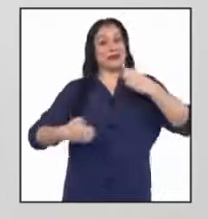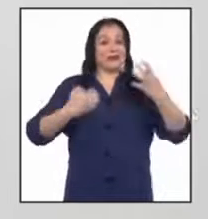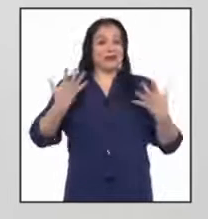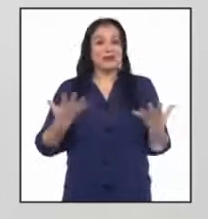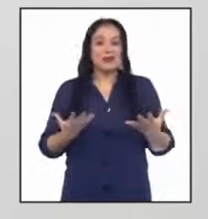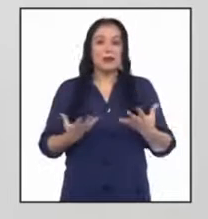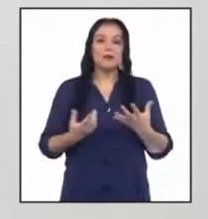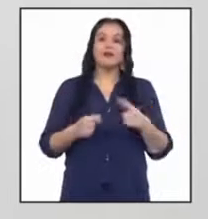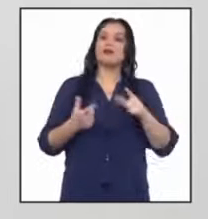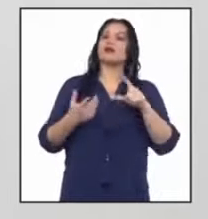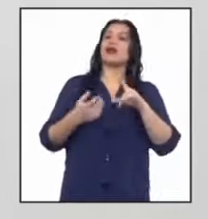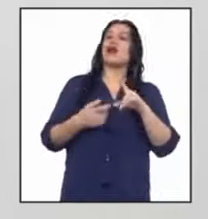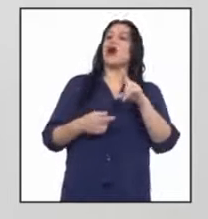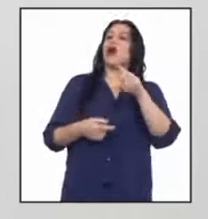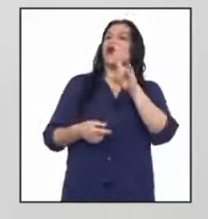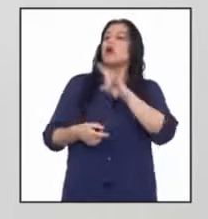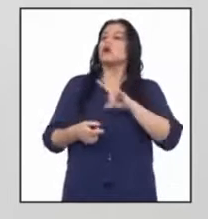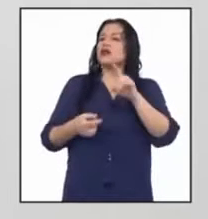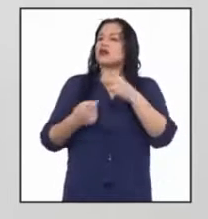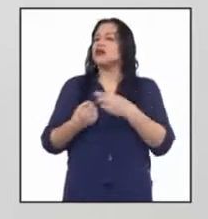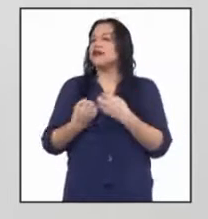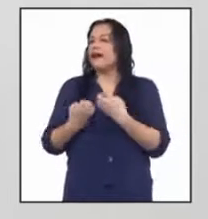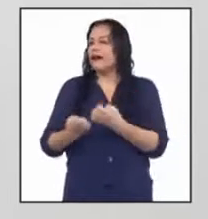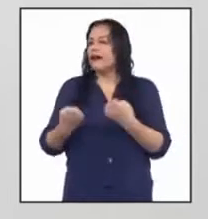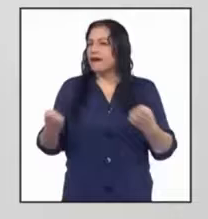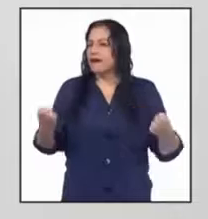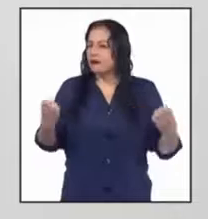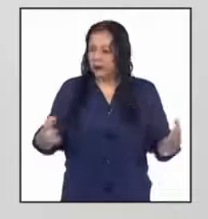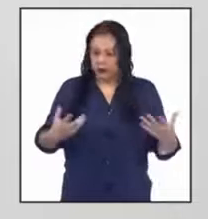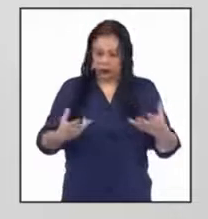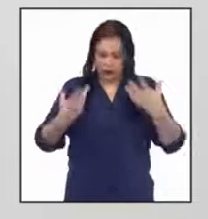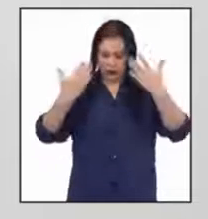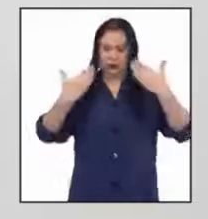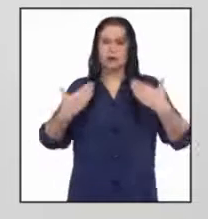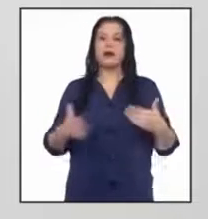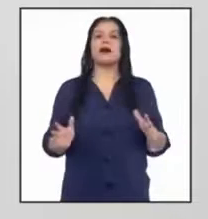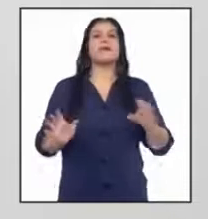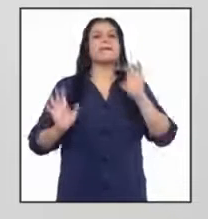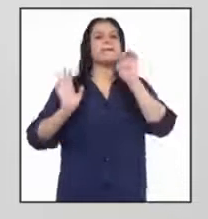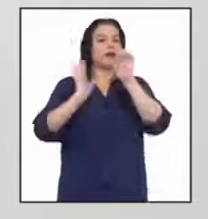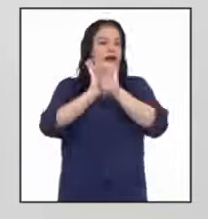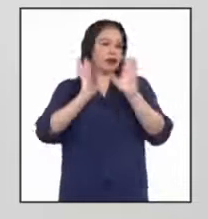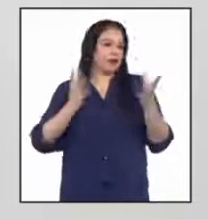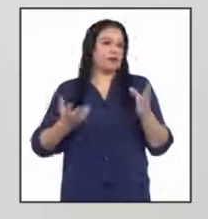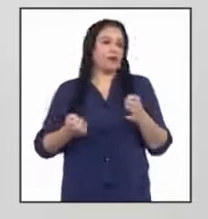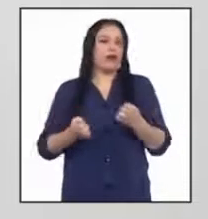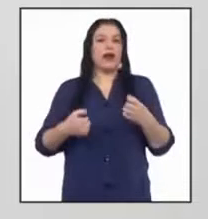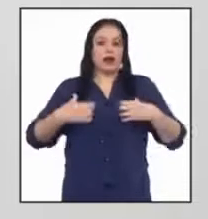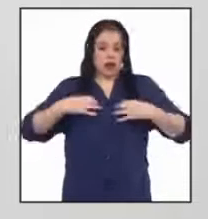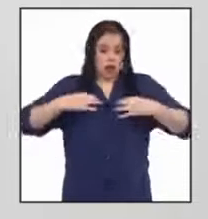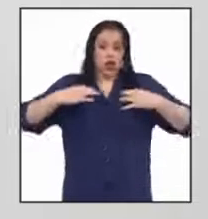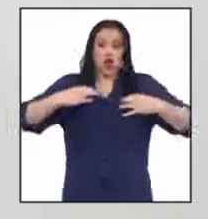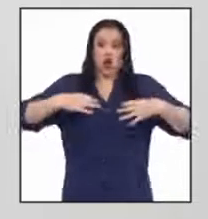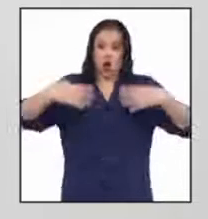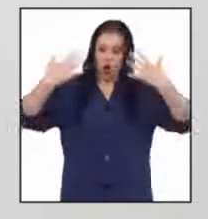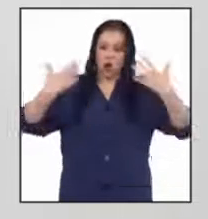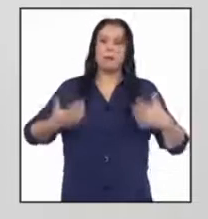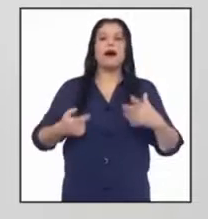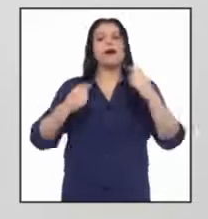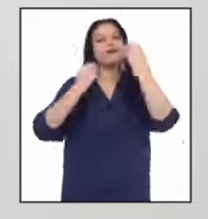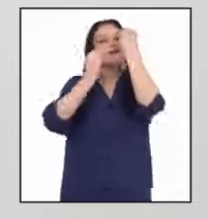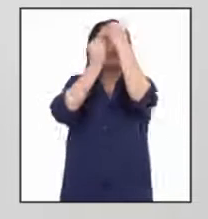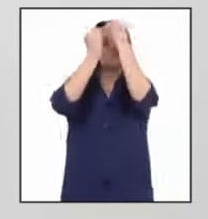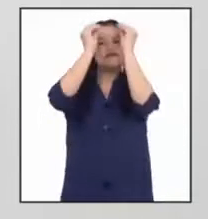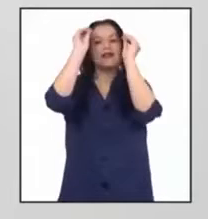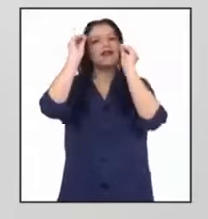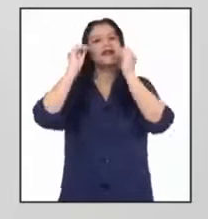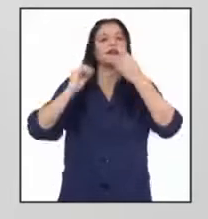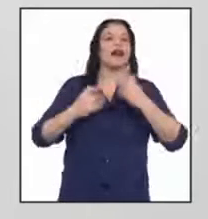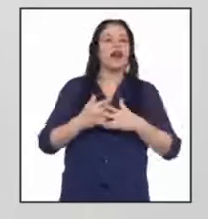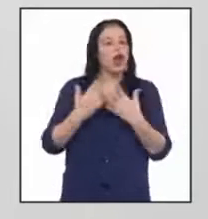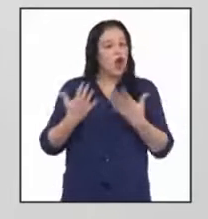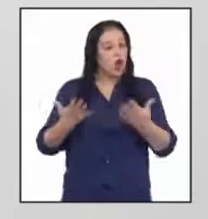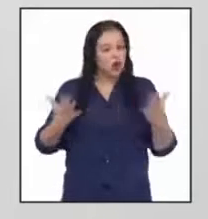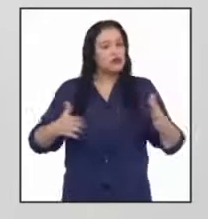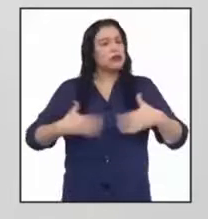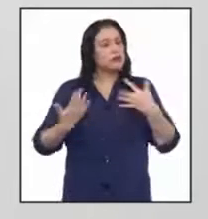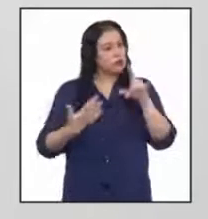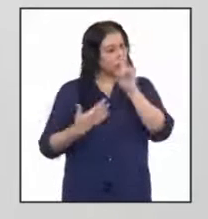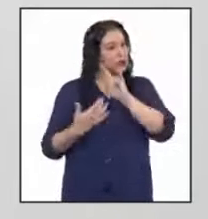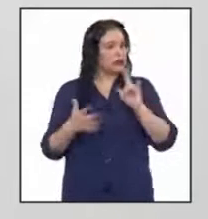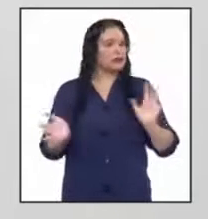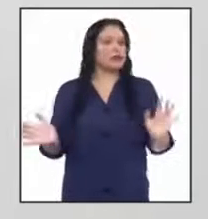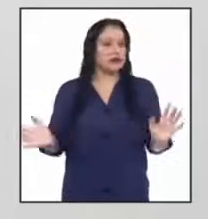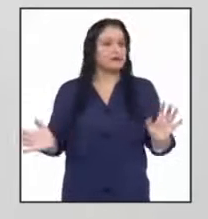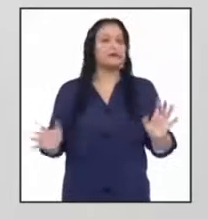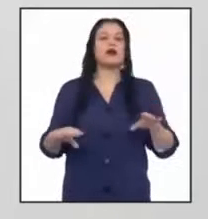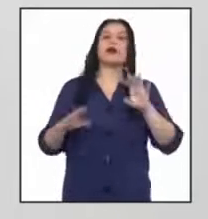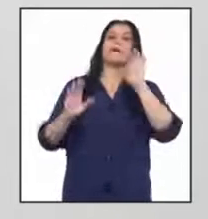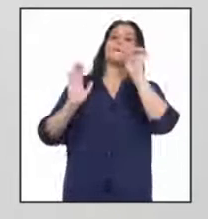se utilizan elementos que acompañan la puesta en escena, como por ejemplo el vestuario, maquillaje, objetos, etc.